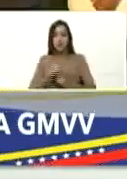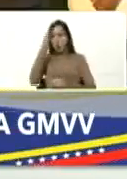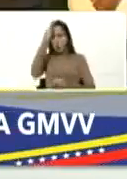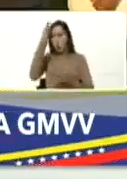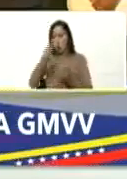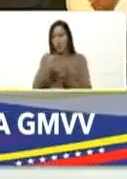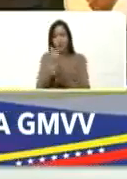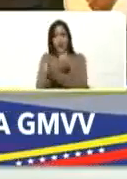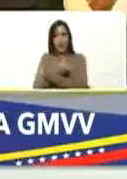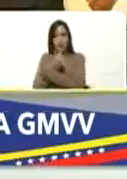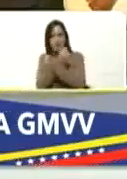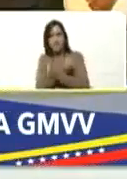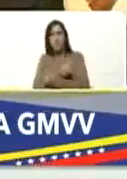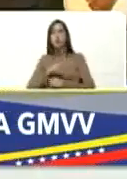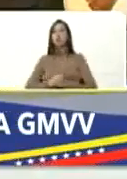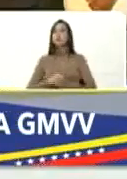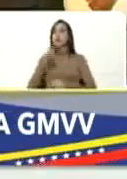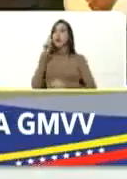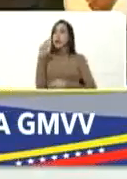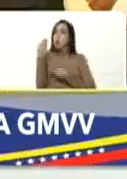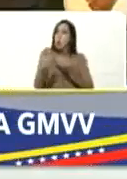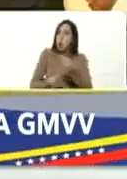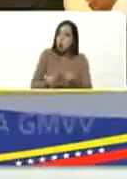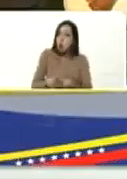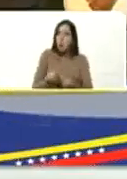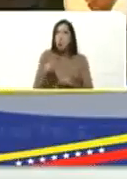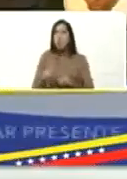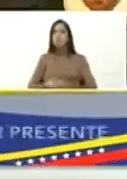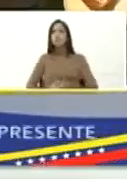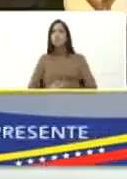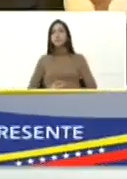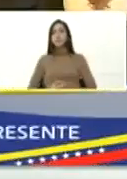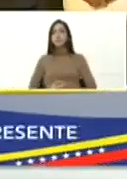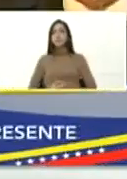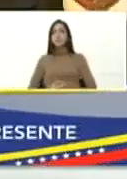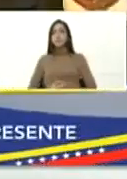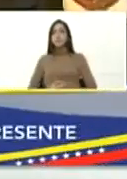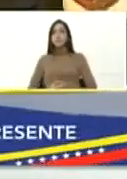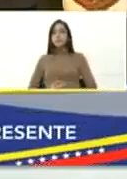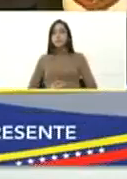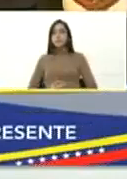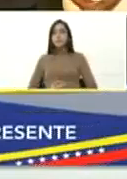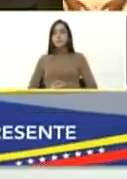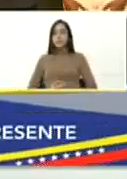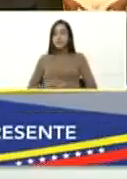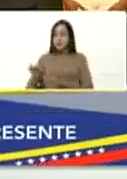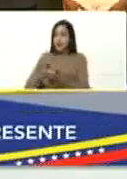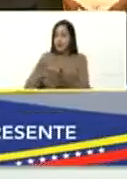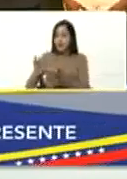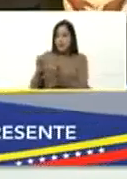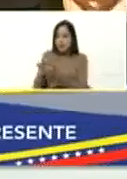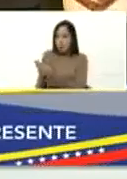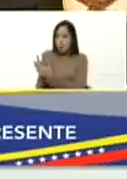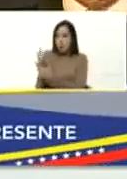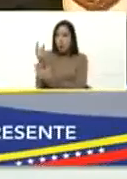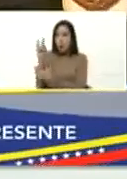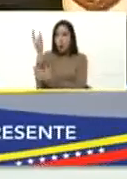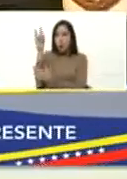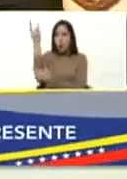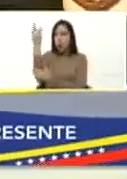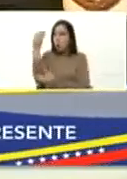amor, y ver cómo sembramos, Carolis, y cómo crece la semilla, cómo